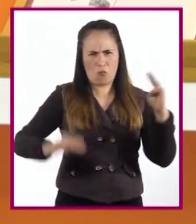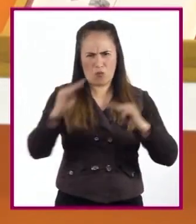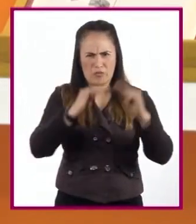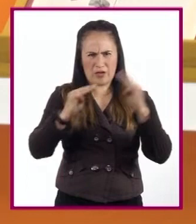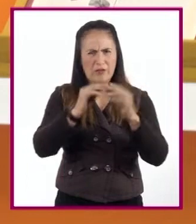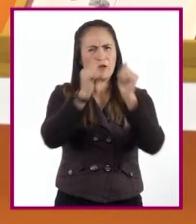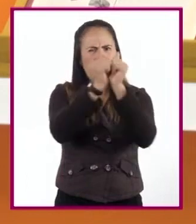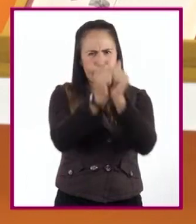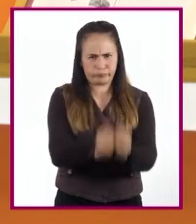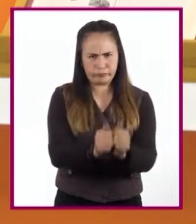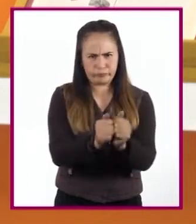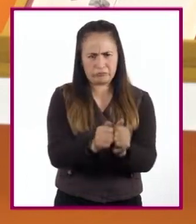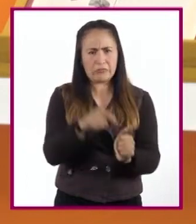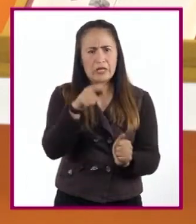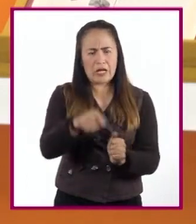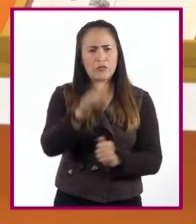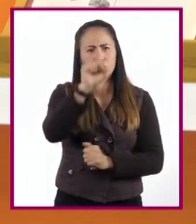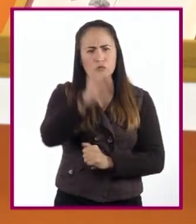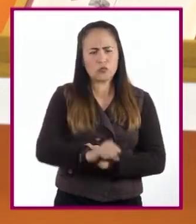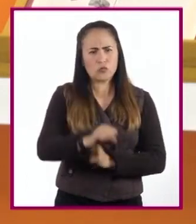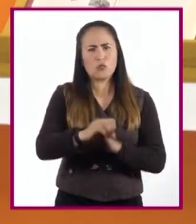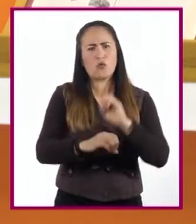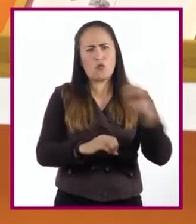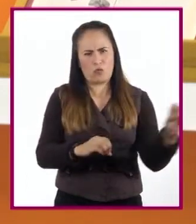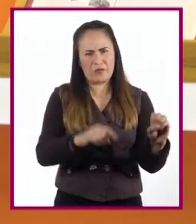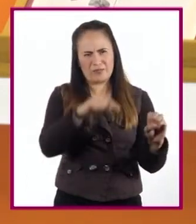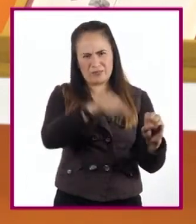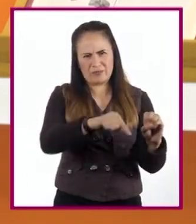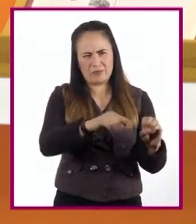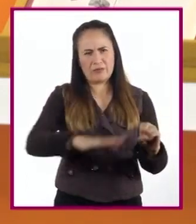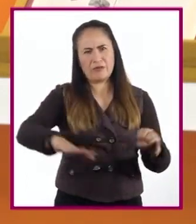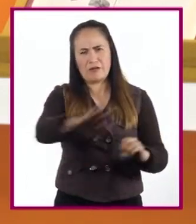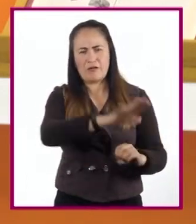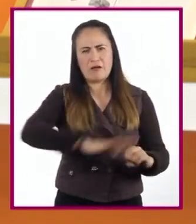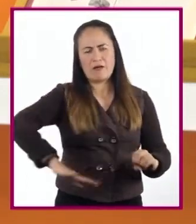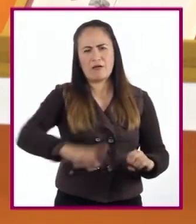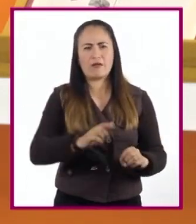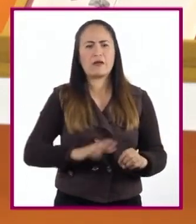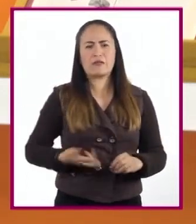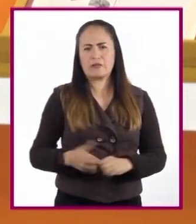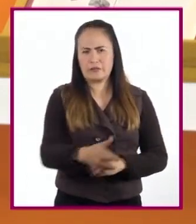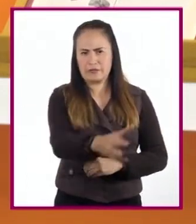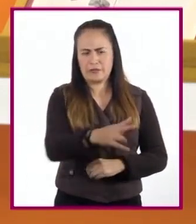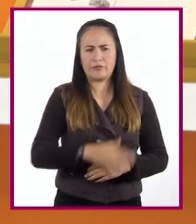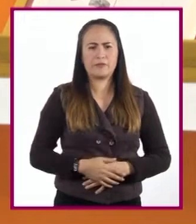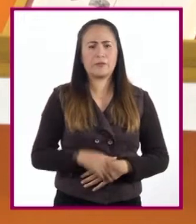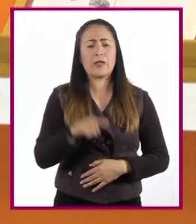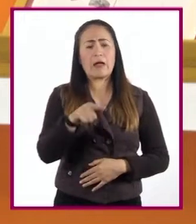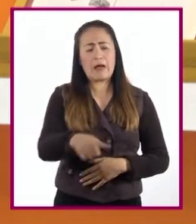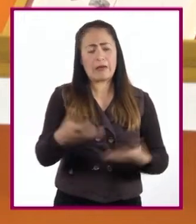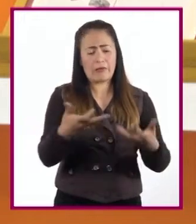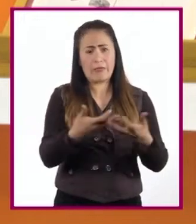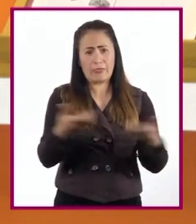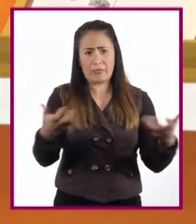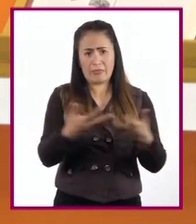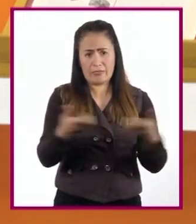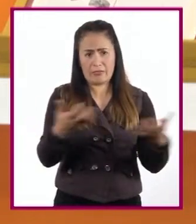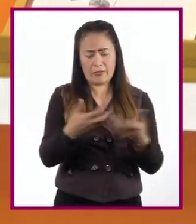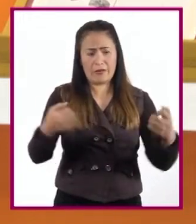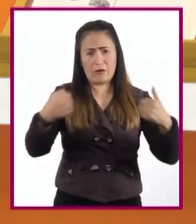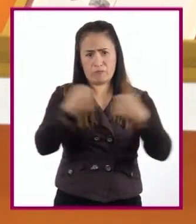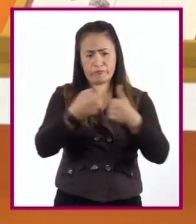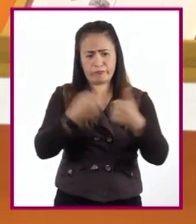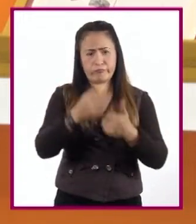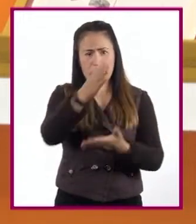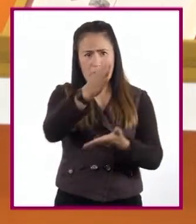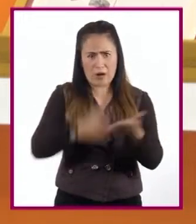tierras fértiles en el suroeste de la Cuenca de México. Estas tierras estaban delimitadas por los escurrimientos hídricos